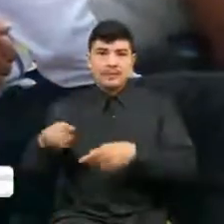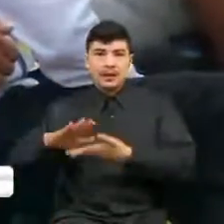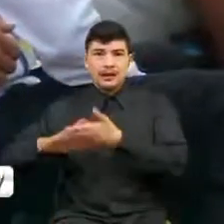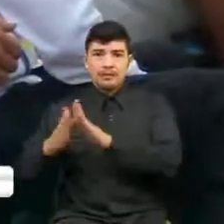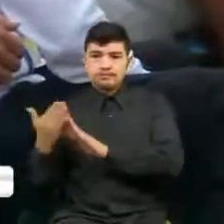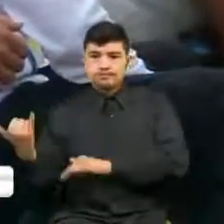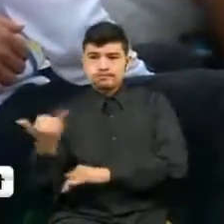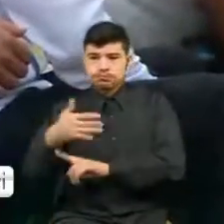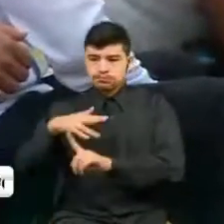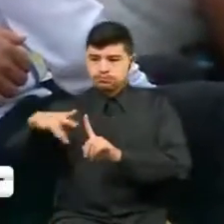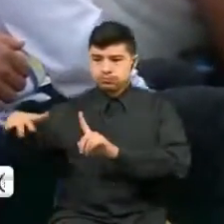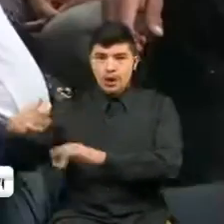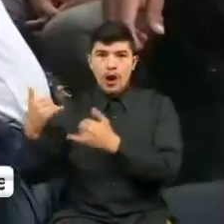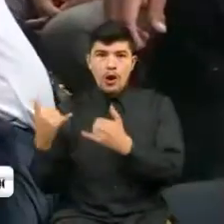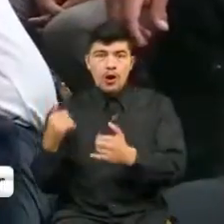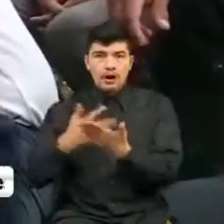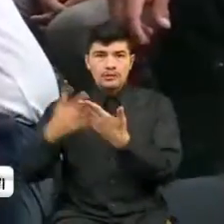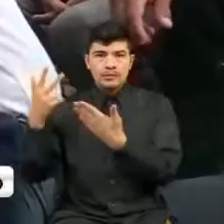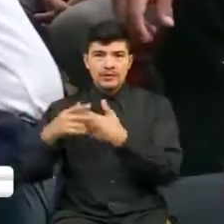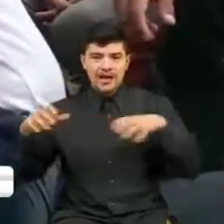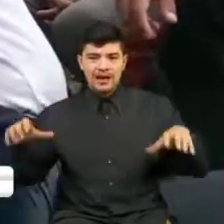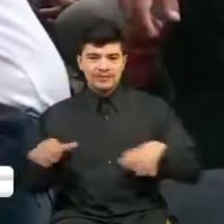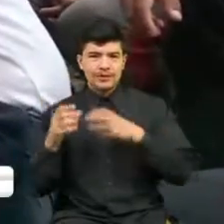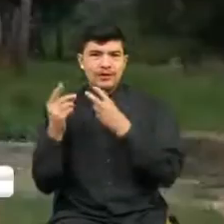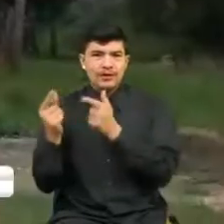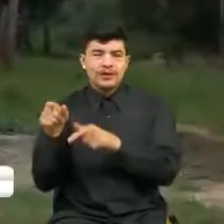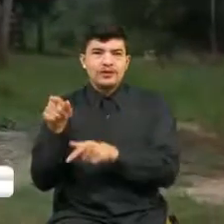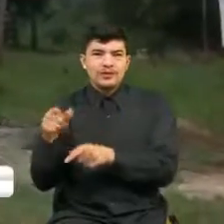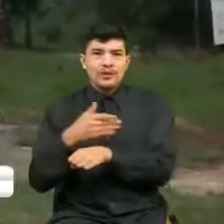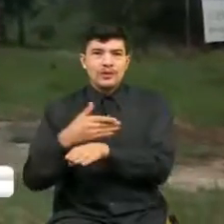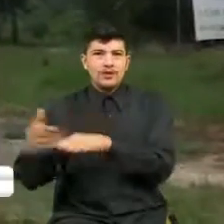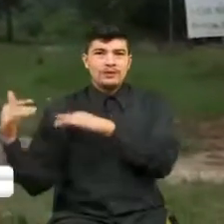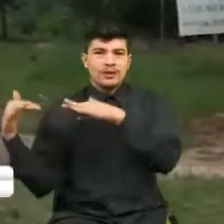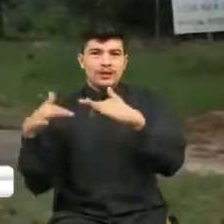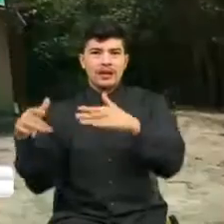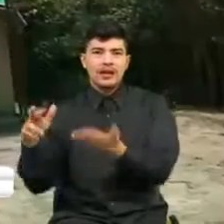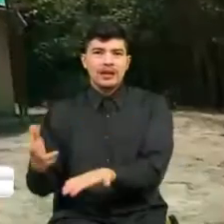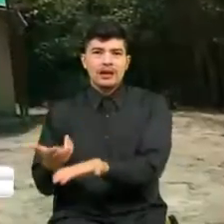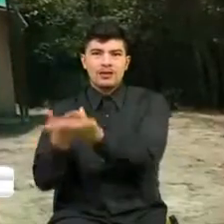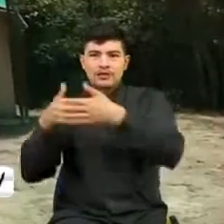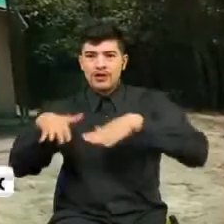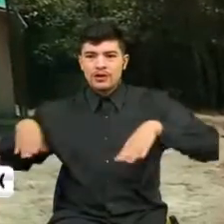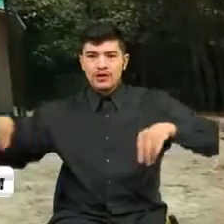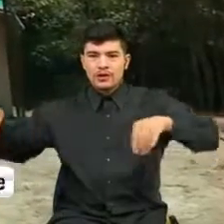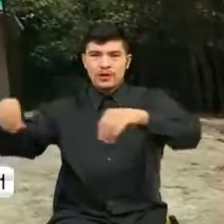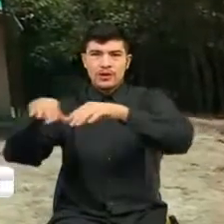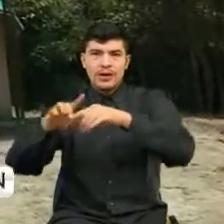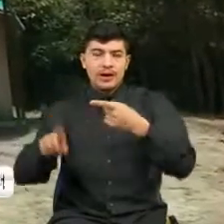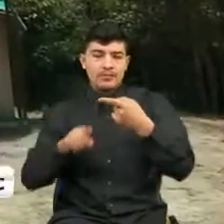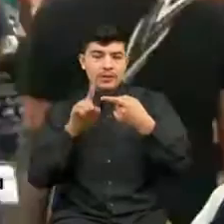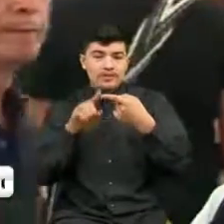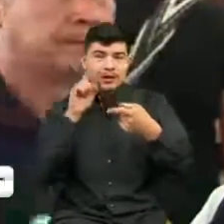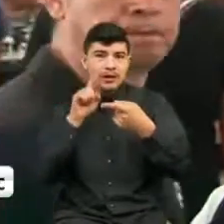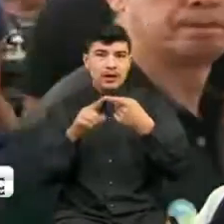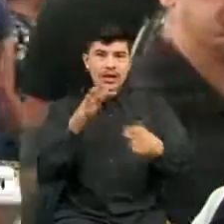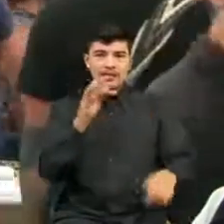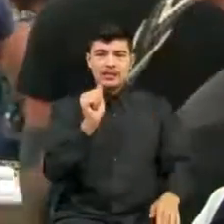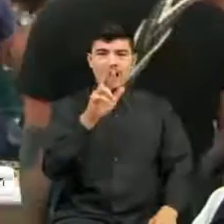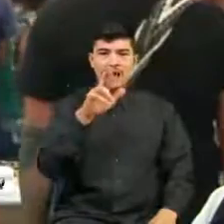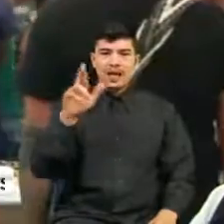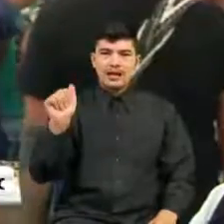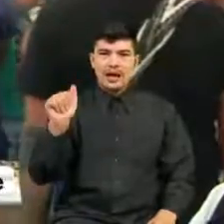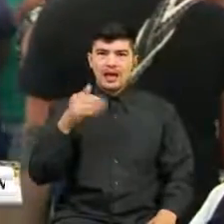hoy la llegada de los proyectos de acción rápida de la Agencia del Posconflicto de Renovación Territorial. En un primer lugar, el Tarra y